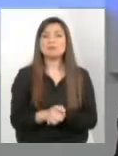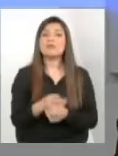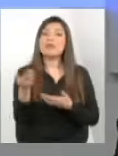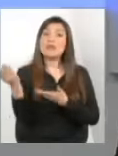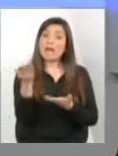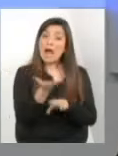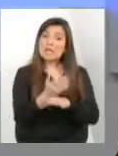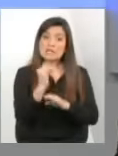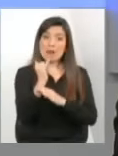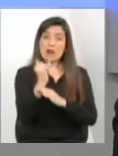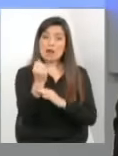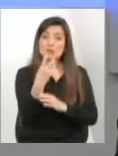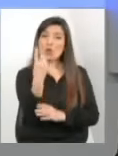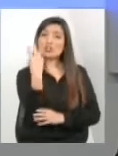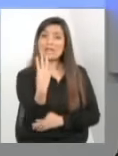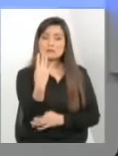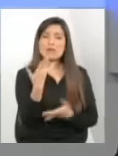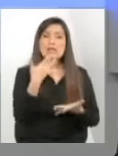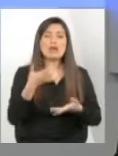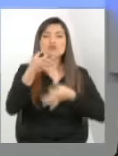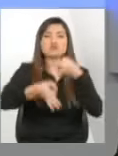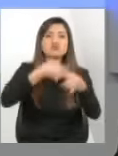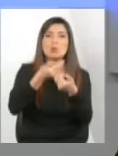para decir lo que tú quieras aquí hay libertad de expresión